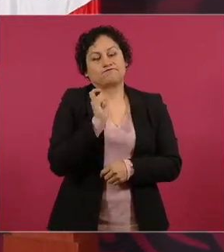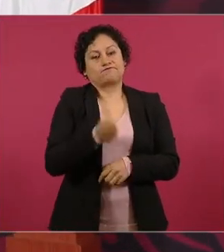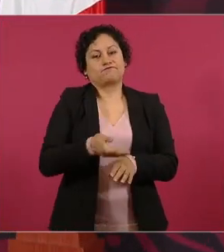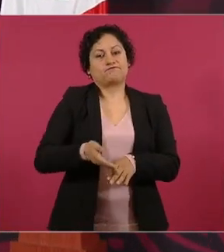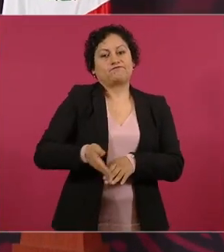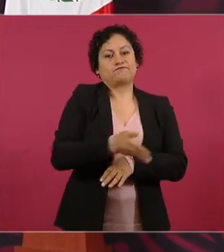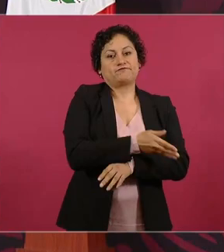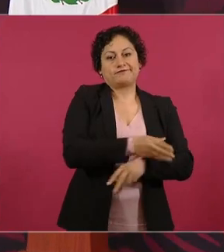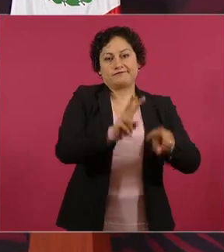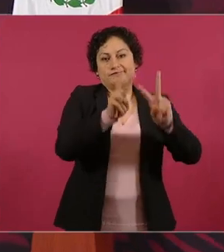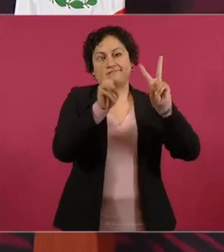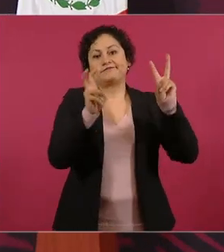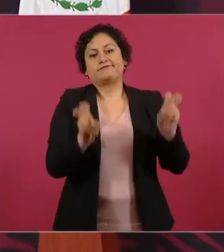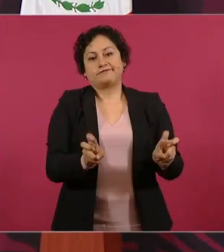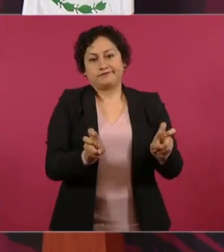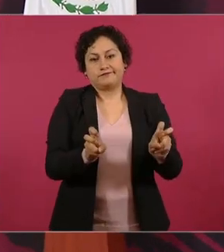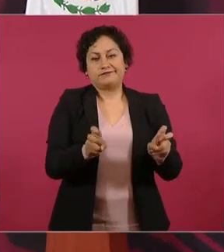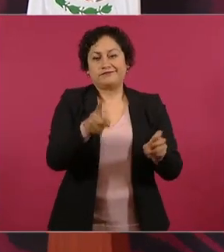Política es tiempo.